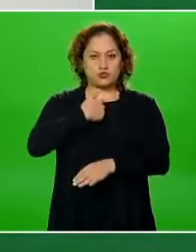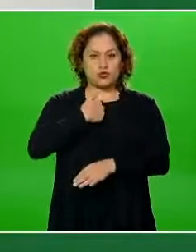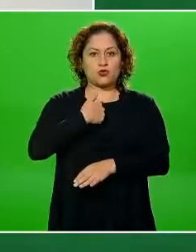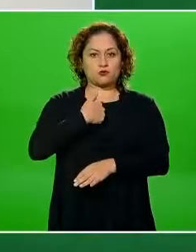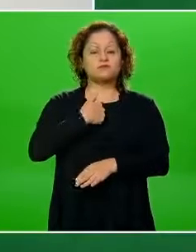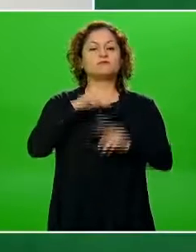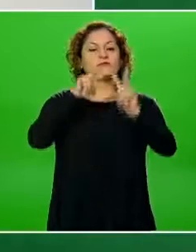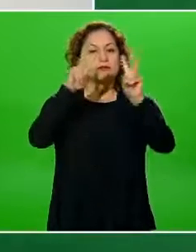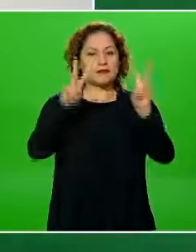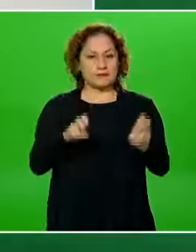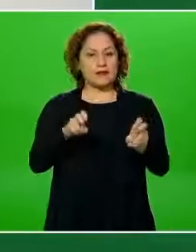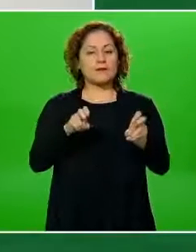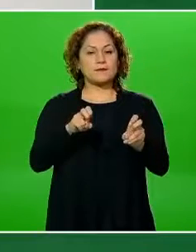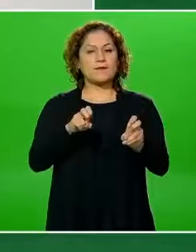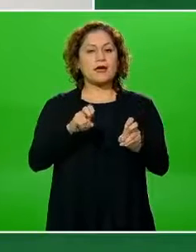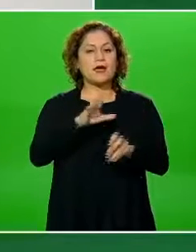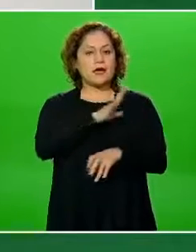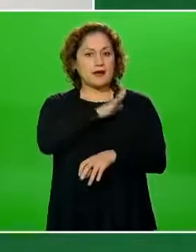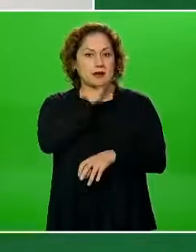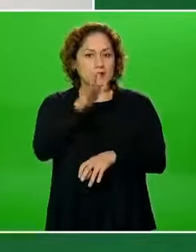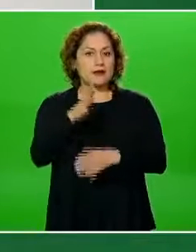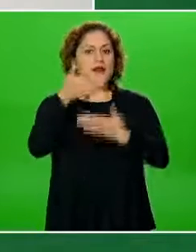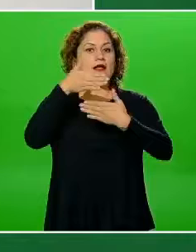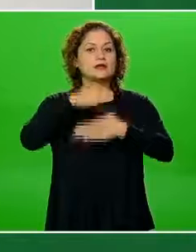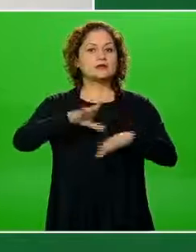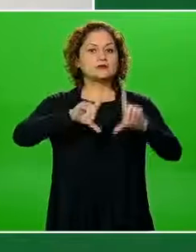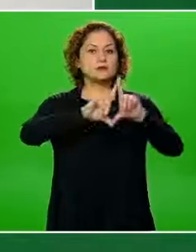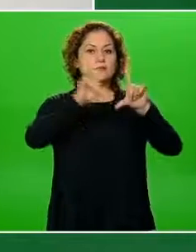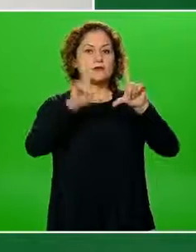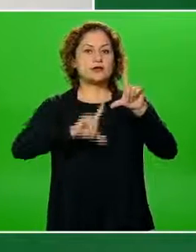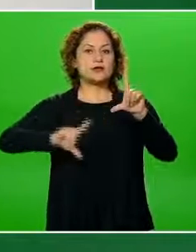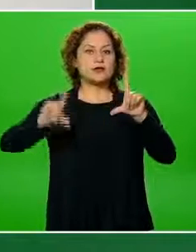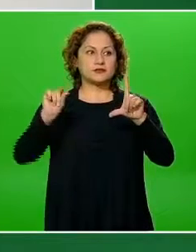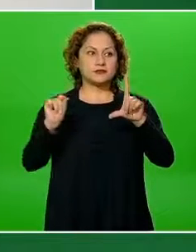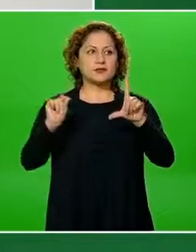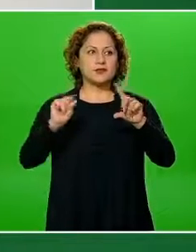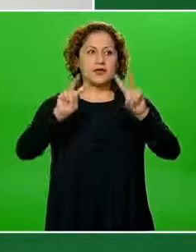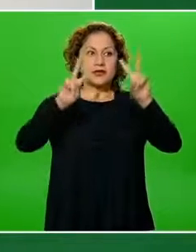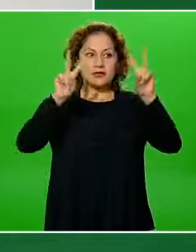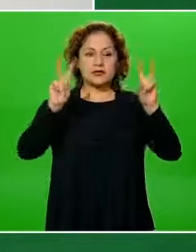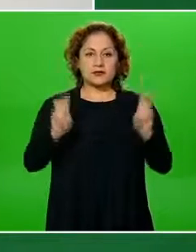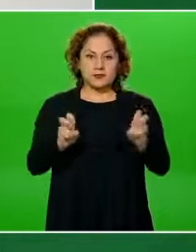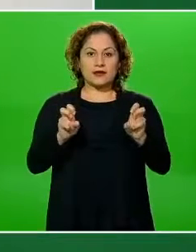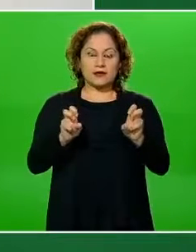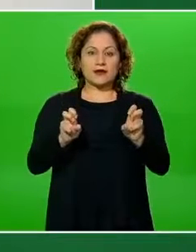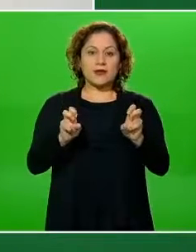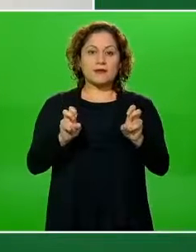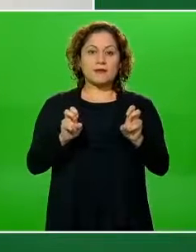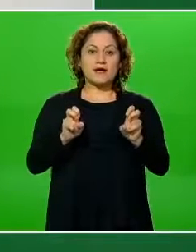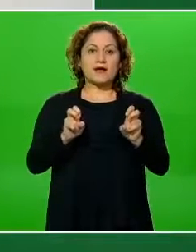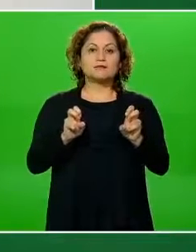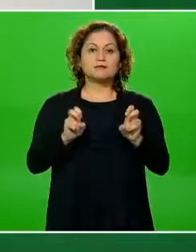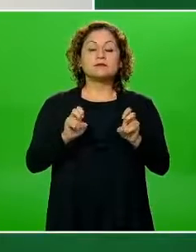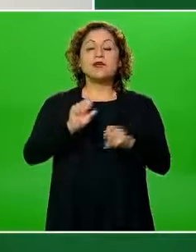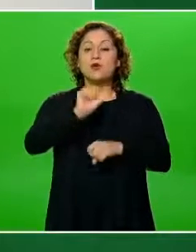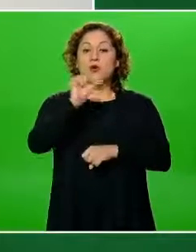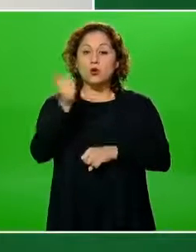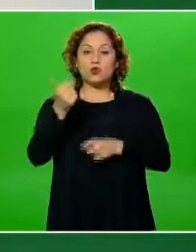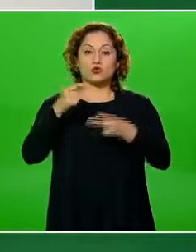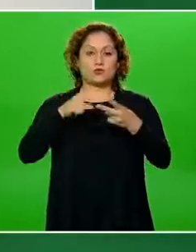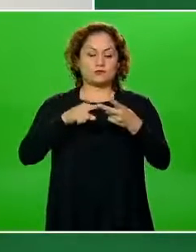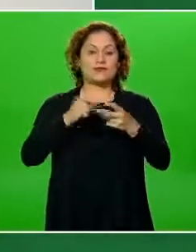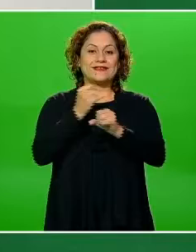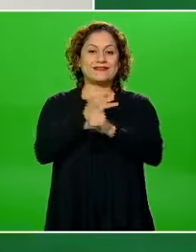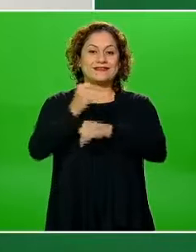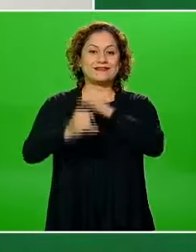en una primera instancia del componente nacional y también vamos a tener la actualización del componente internacional, que es